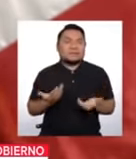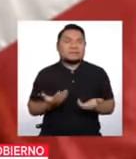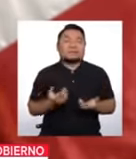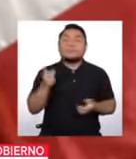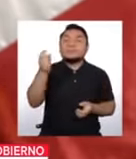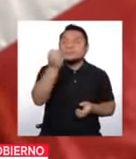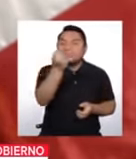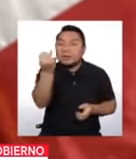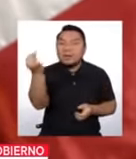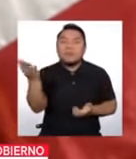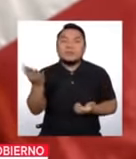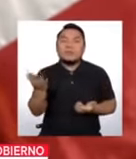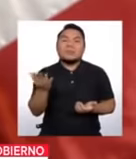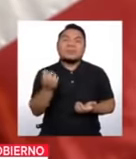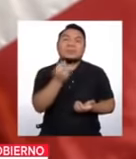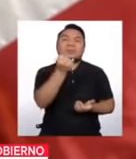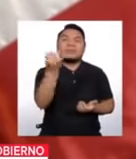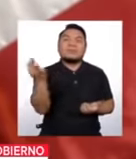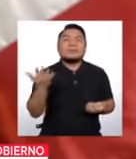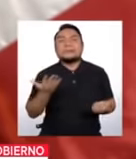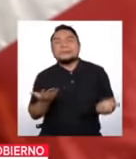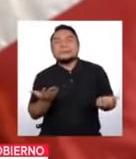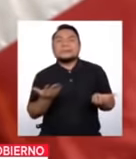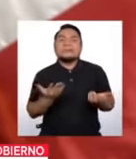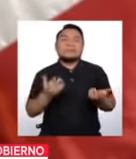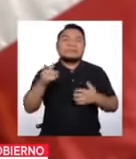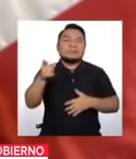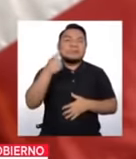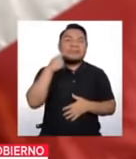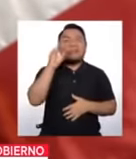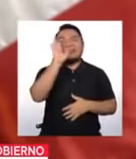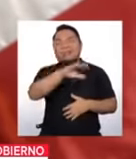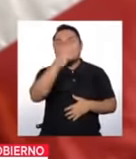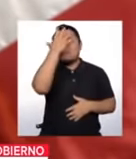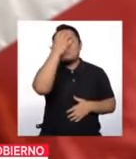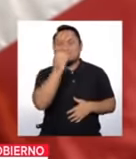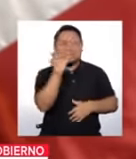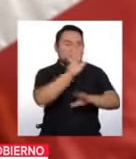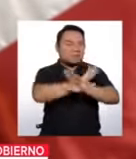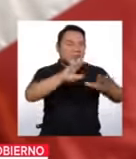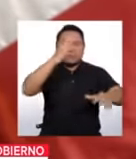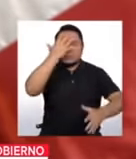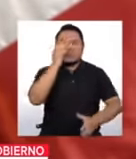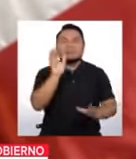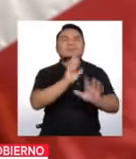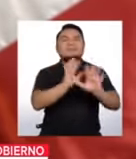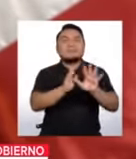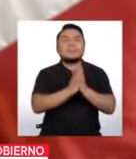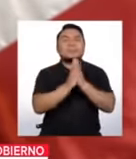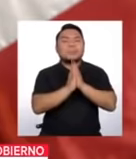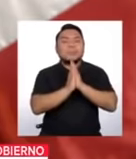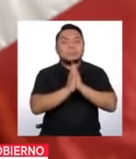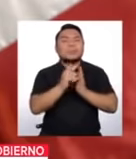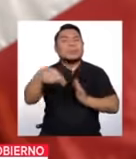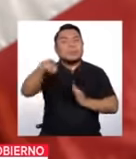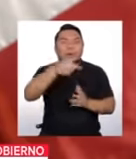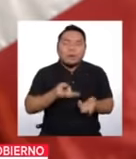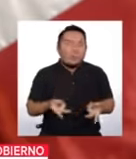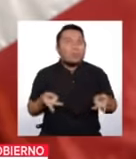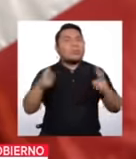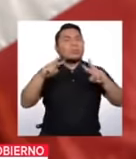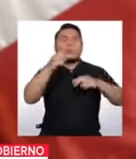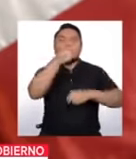algunos caen en el camino y su ánimo no les da para más. Nosotros tenemos que renovar ese ánimo,